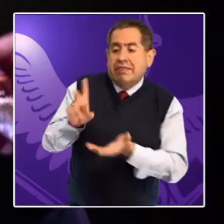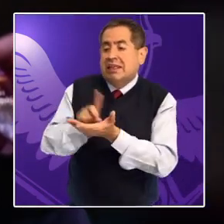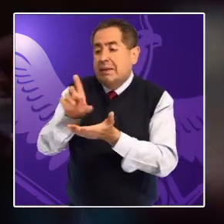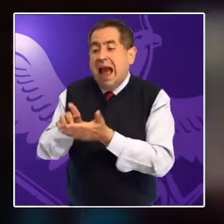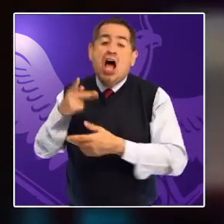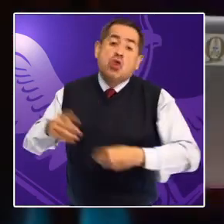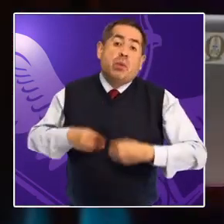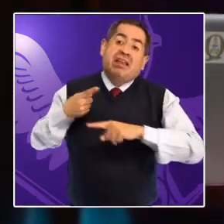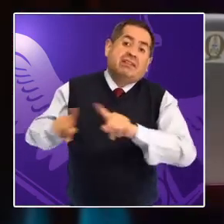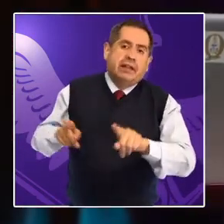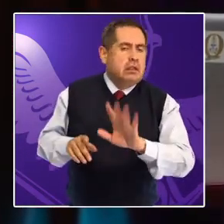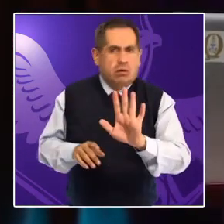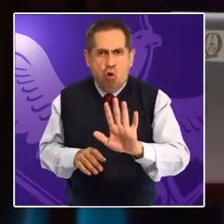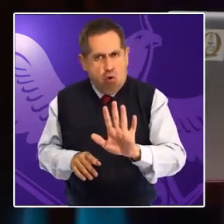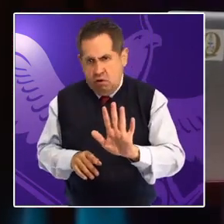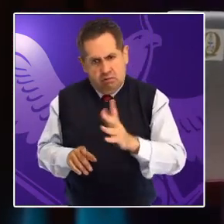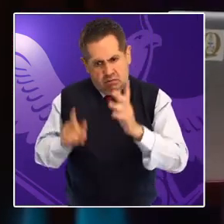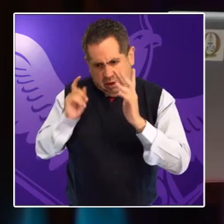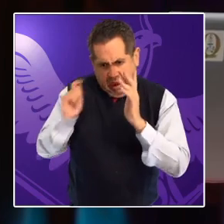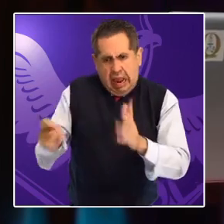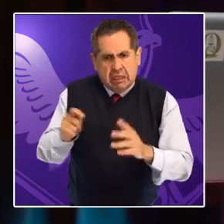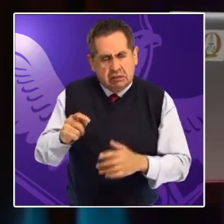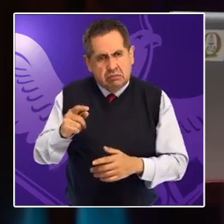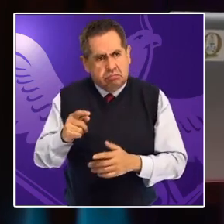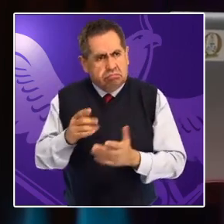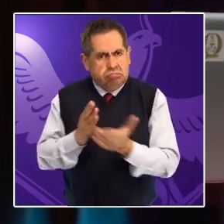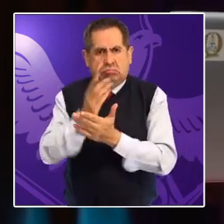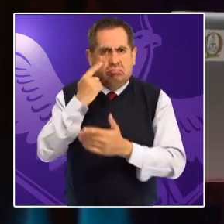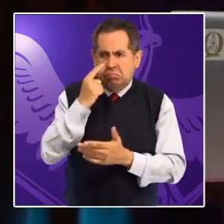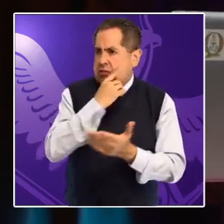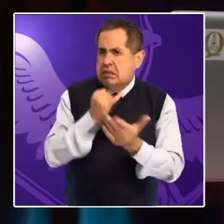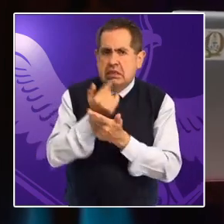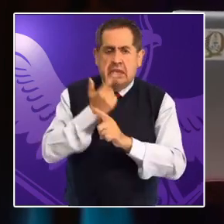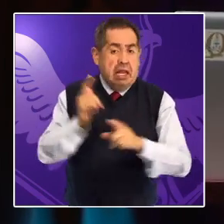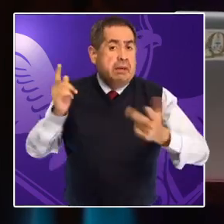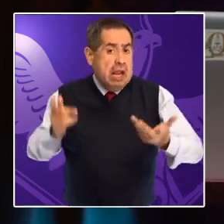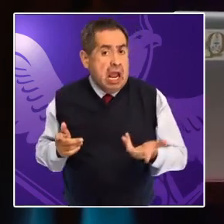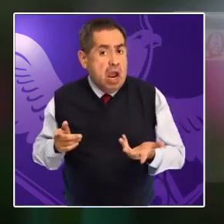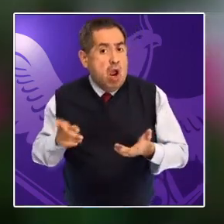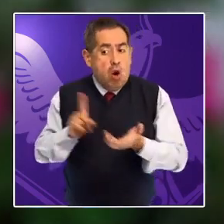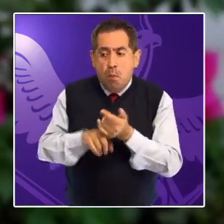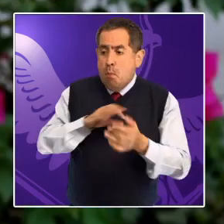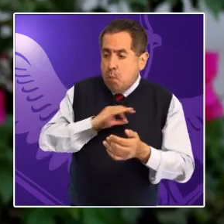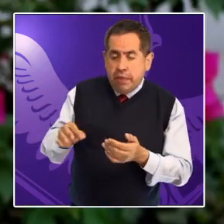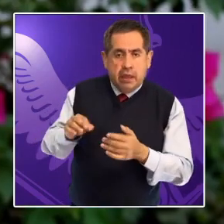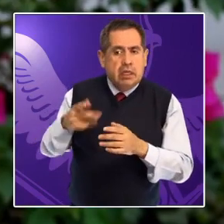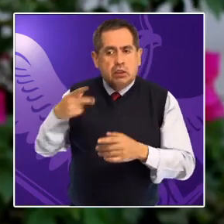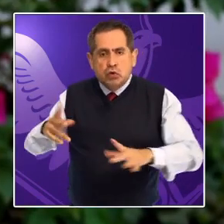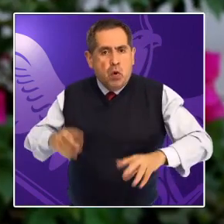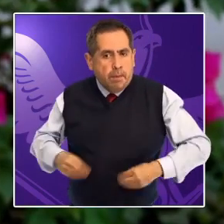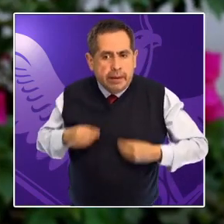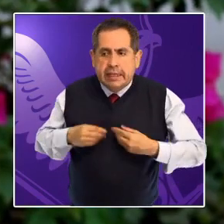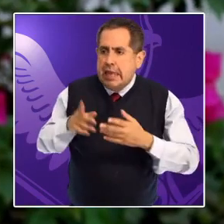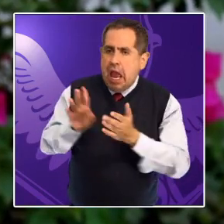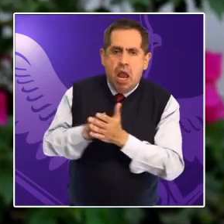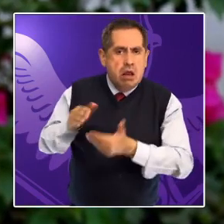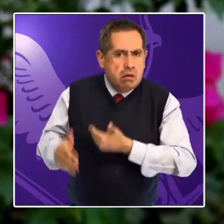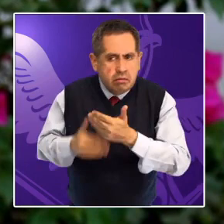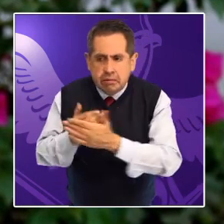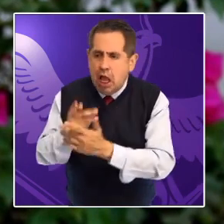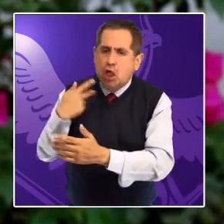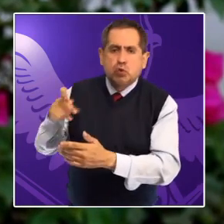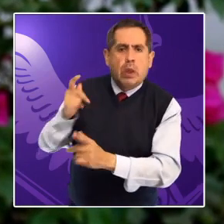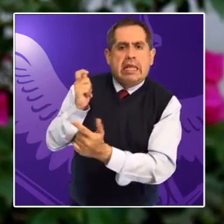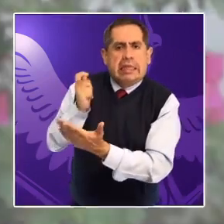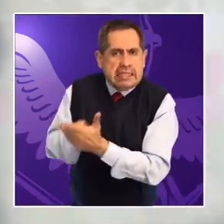Es muy extraño, ¿no?, que me definan por una sola condición, sino que estas condiciones que conforman una identidad interseccionan. Y si